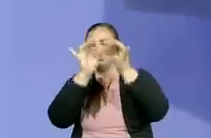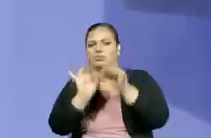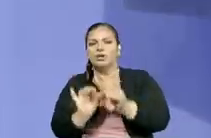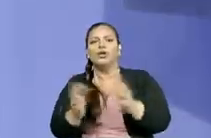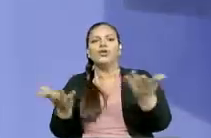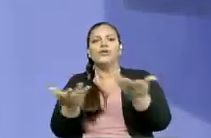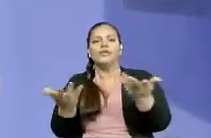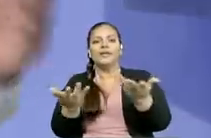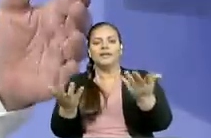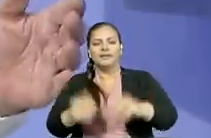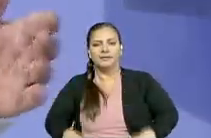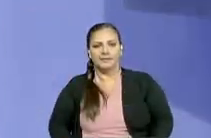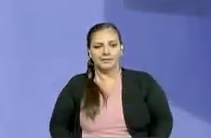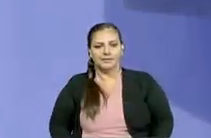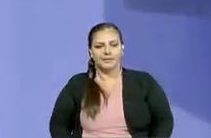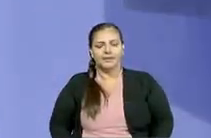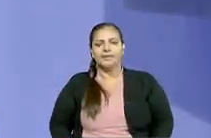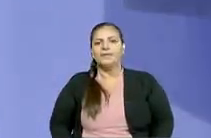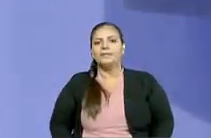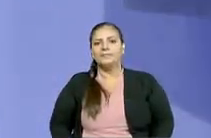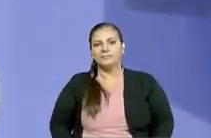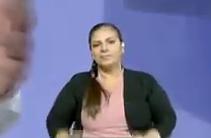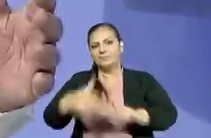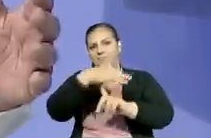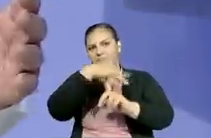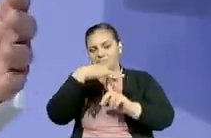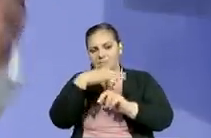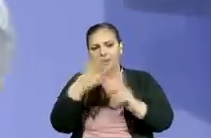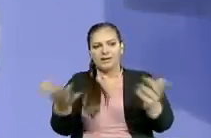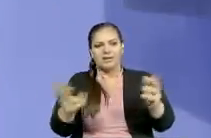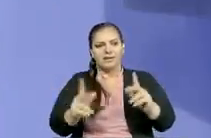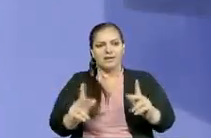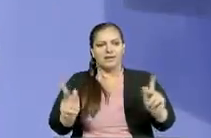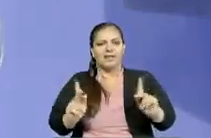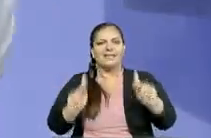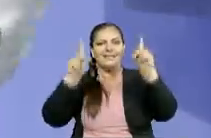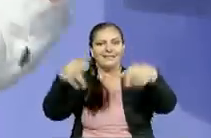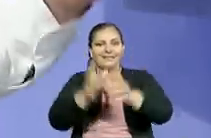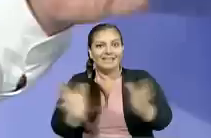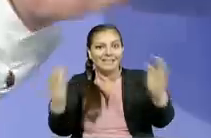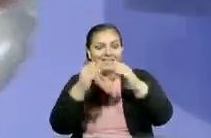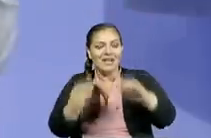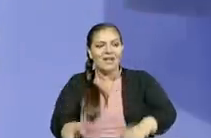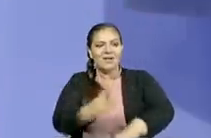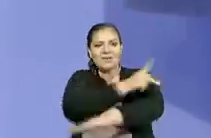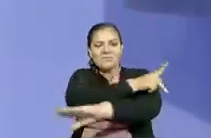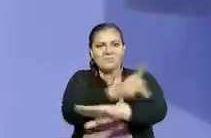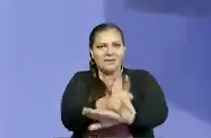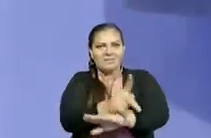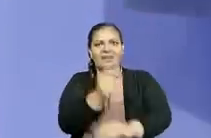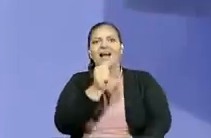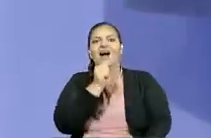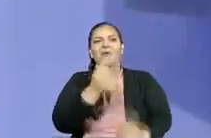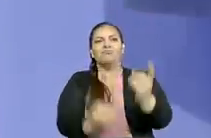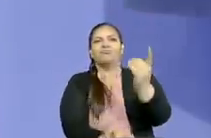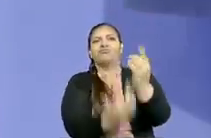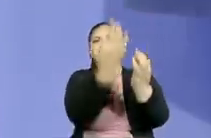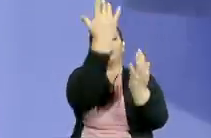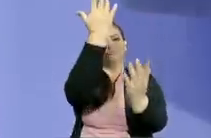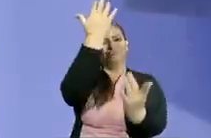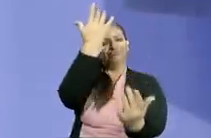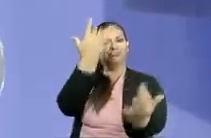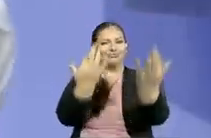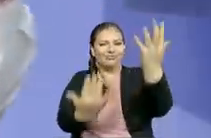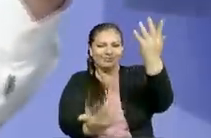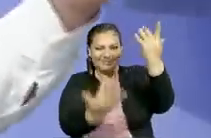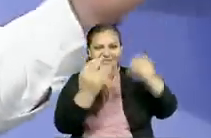urbana, entre ellas el malecón del Limonal, el parque ecológico de Trinitaria, los juegos de agua de la